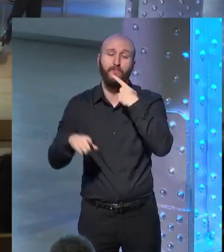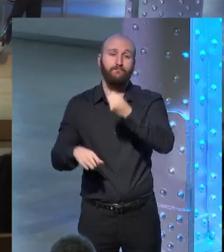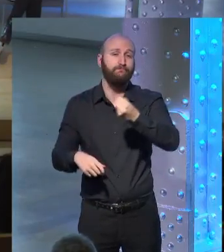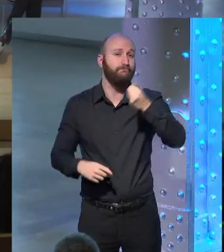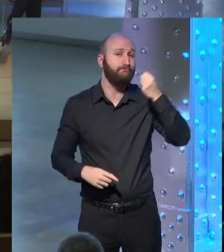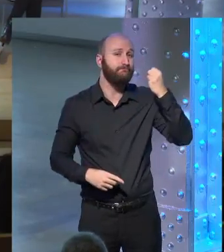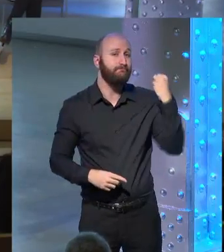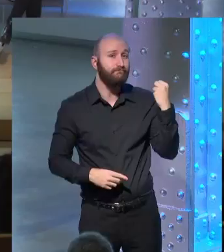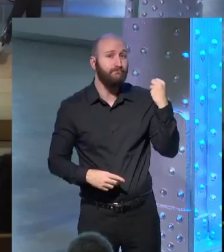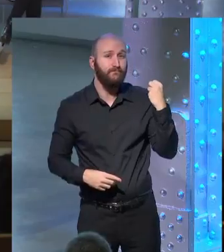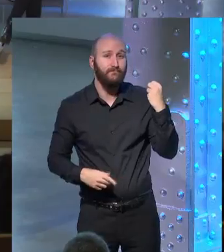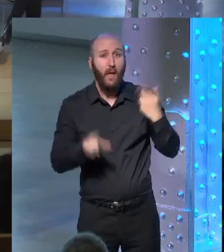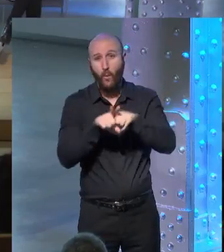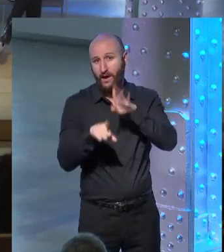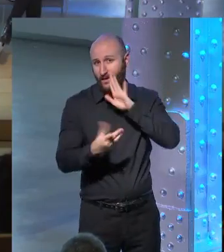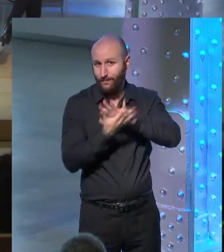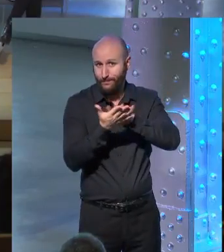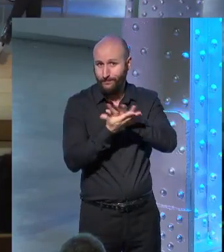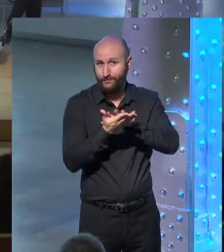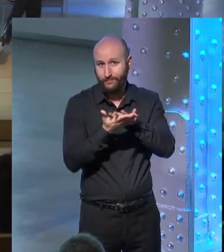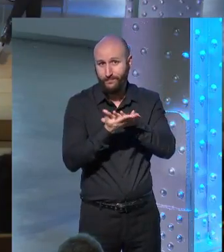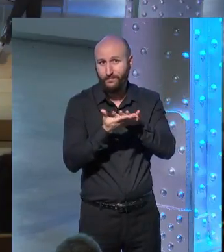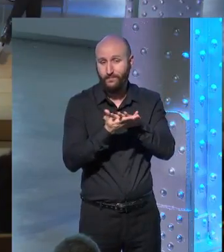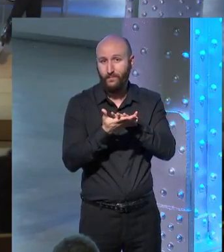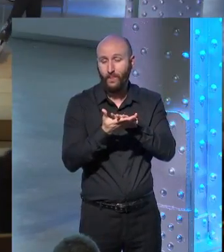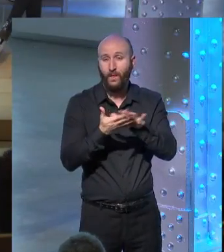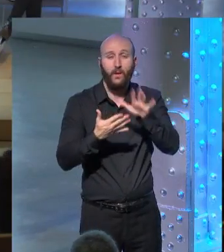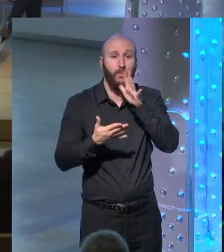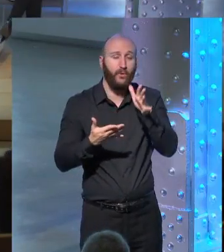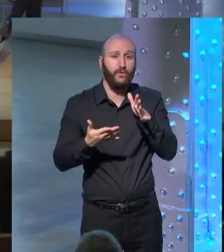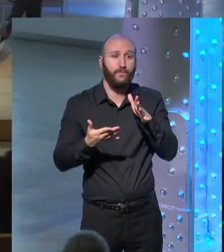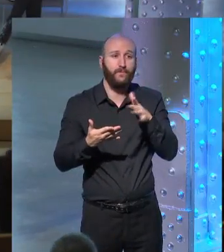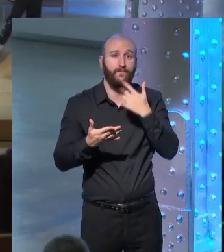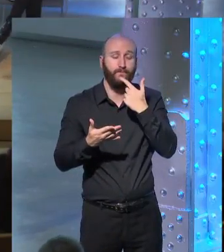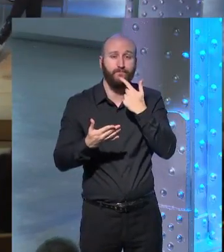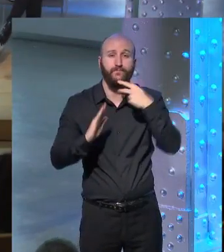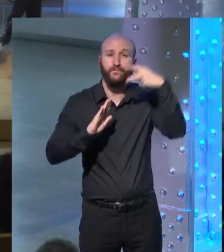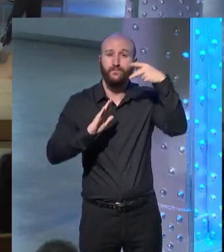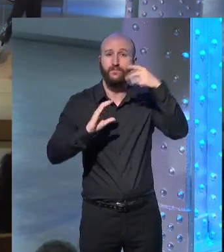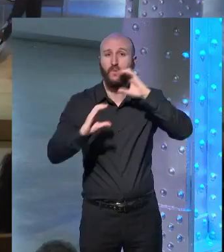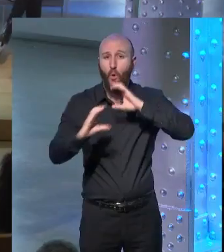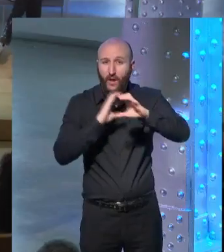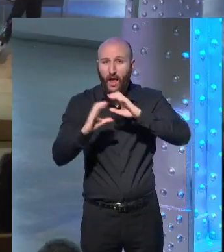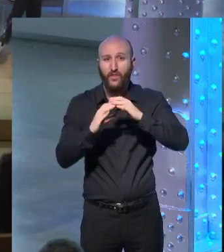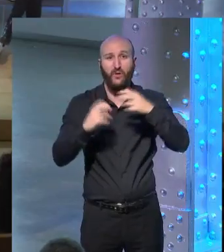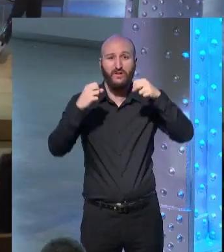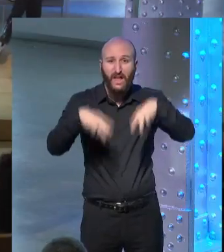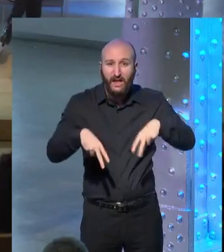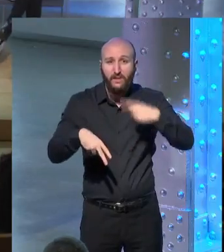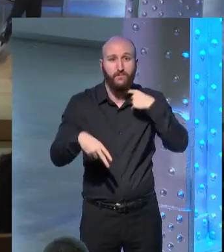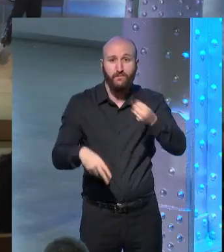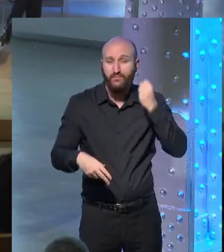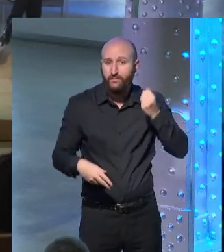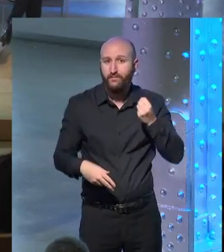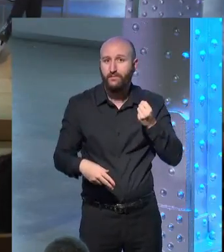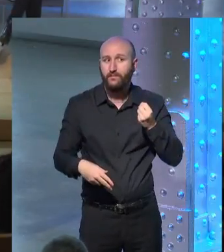o porque, pues lo que has comentado antes, todas son broncas, pues no lo van a comunicar, lo dirán a quien sea, y no